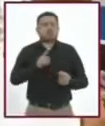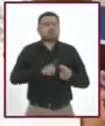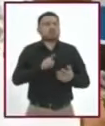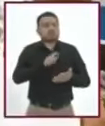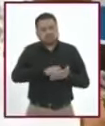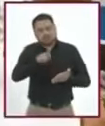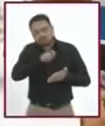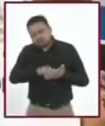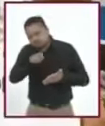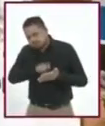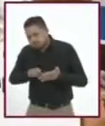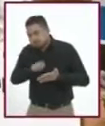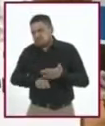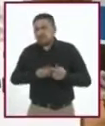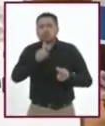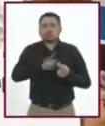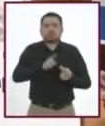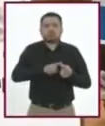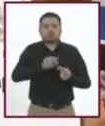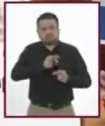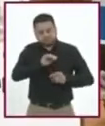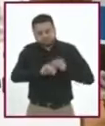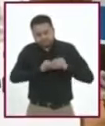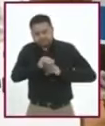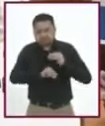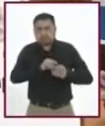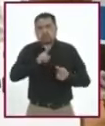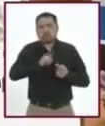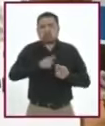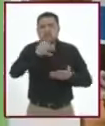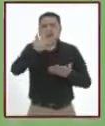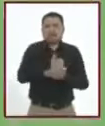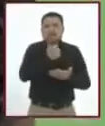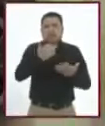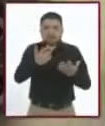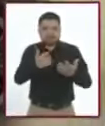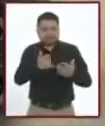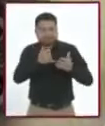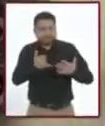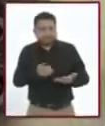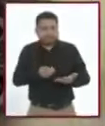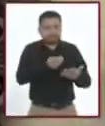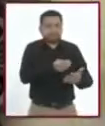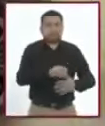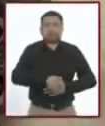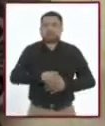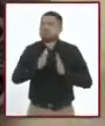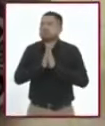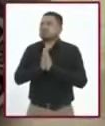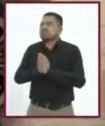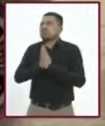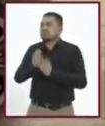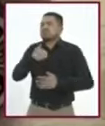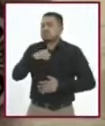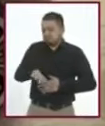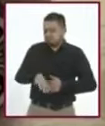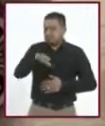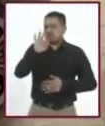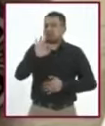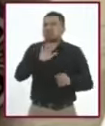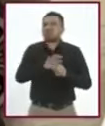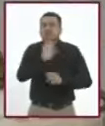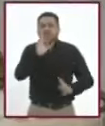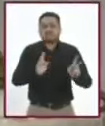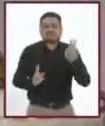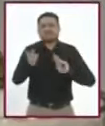escribió? ¿Dónde la compuso? ¿Dónde ganó el premio? Por favor, déjame elegir las de los